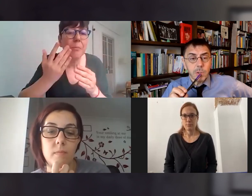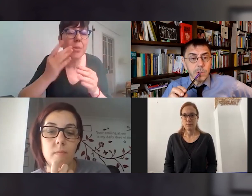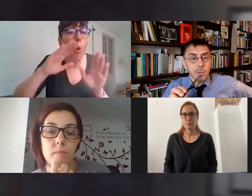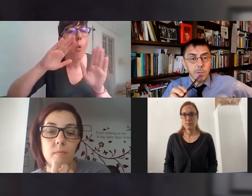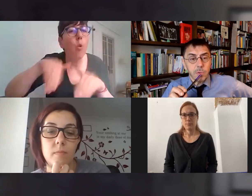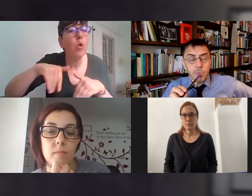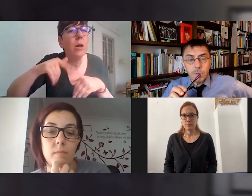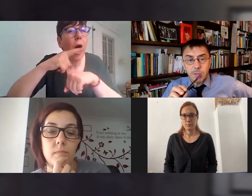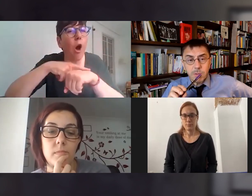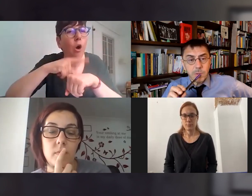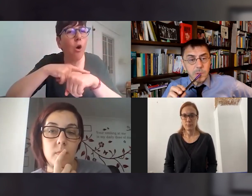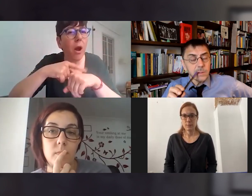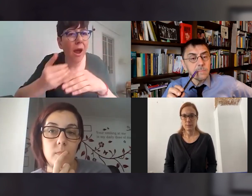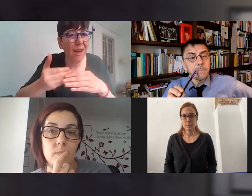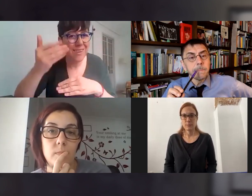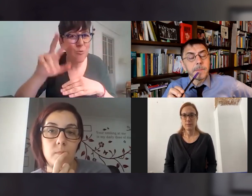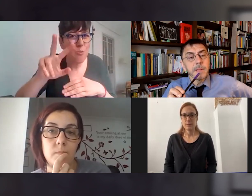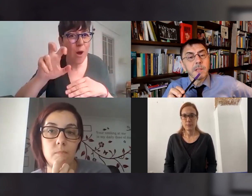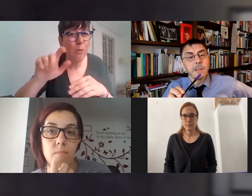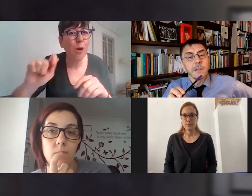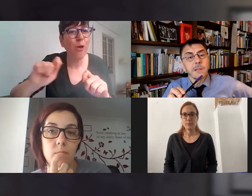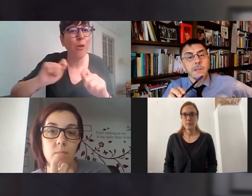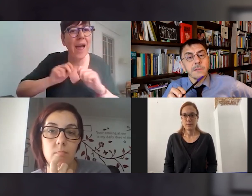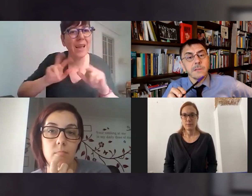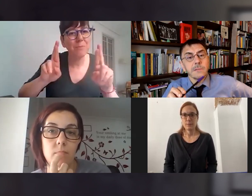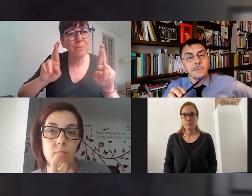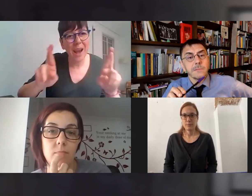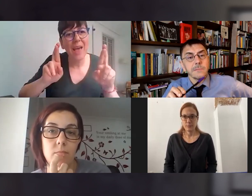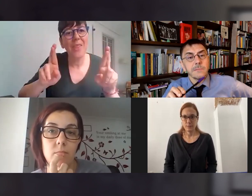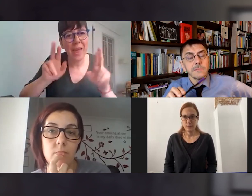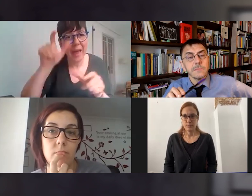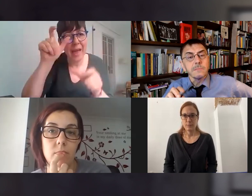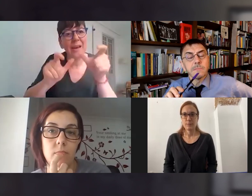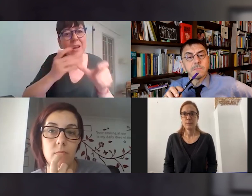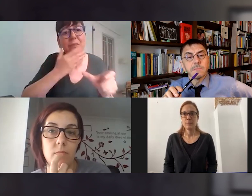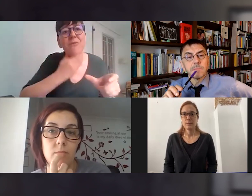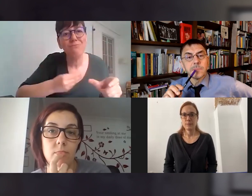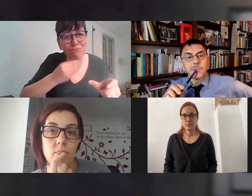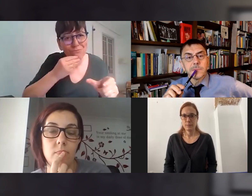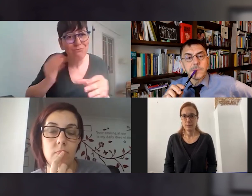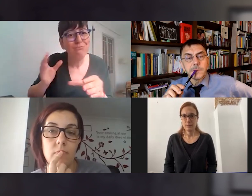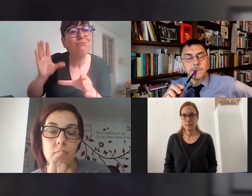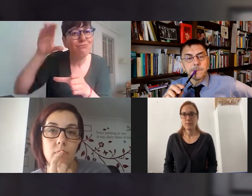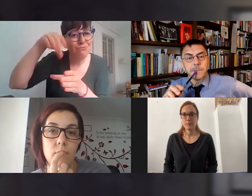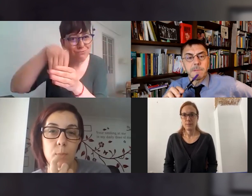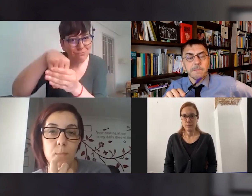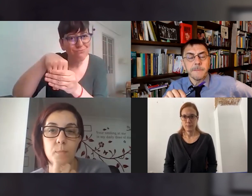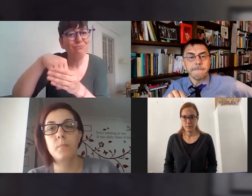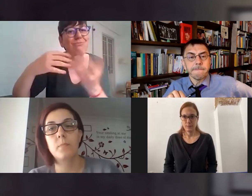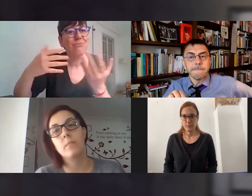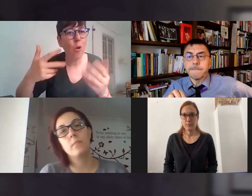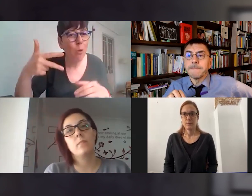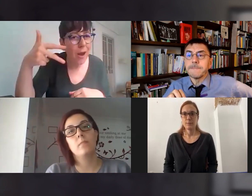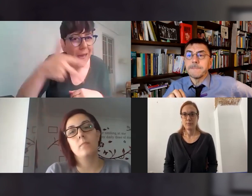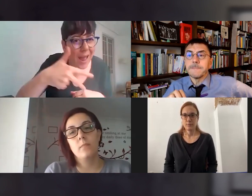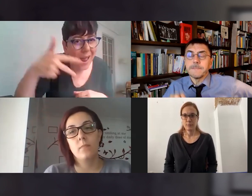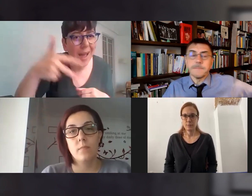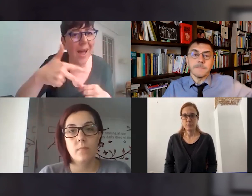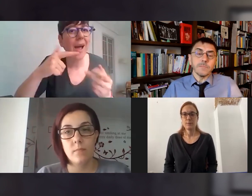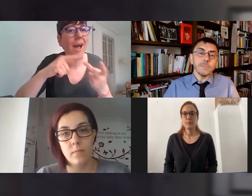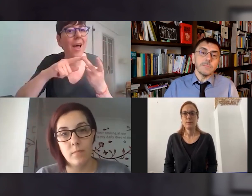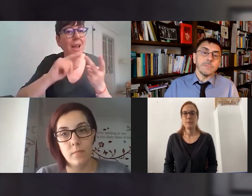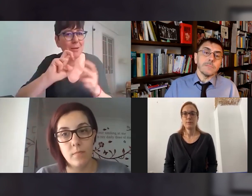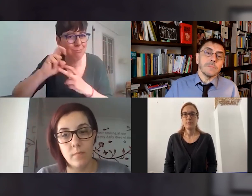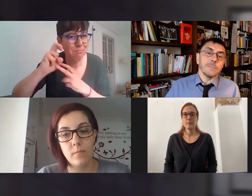Y sí que es positivo, bueno, como que a última hora, ese medio de comunicación, yo creo que es